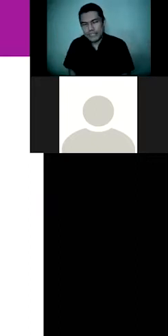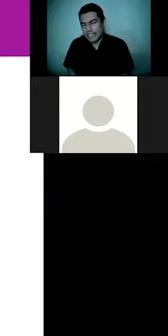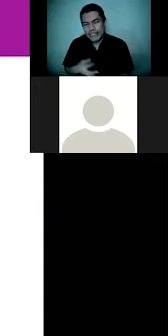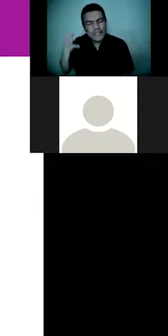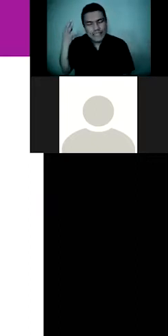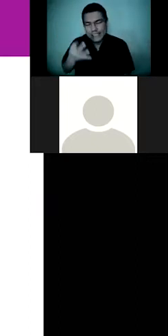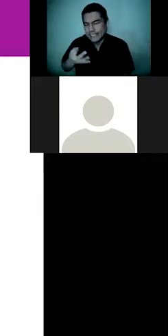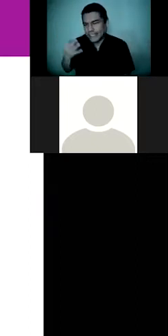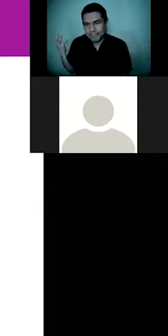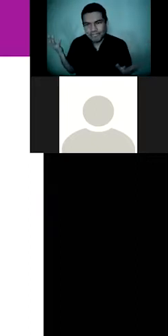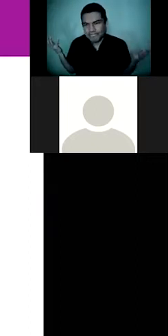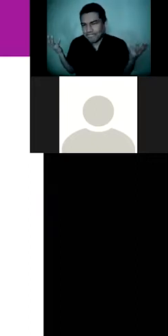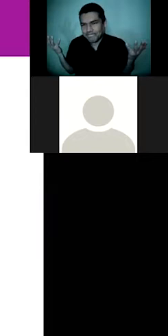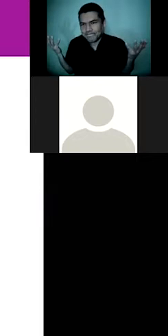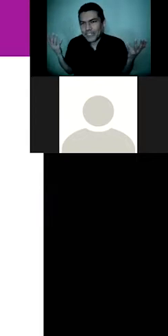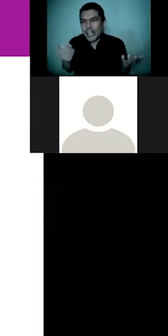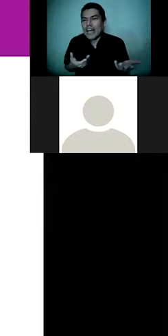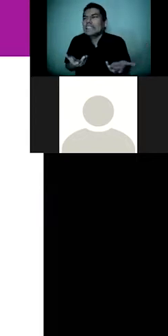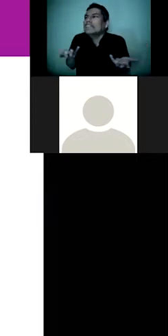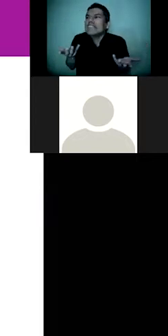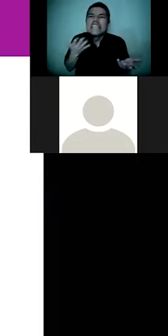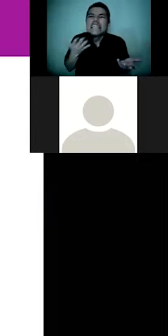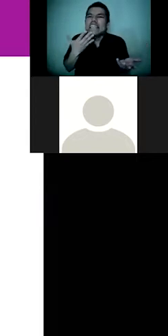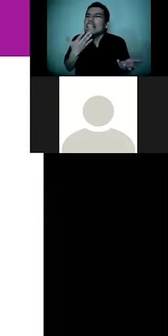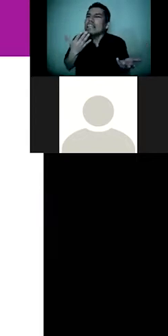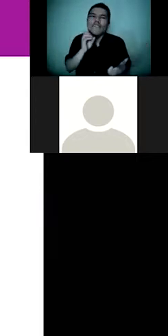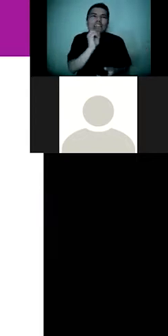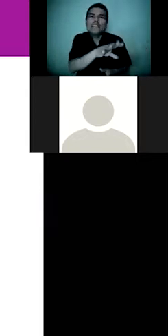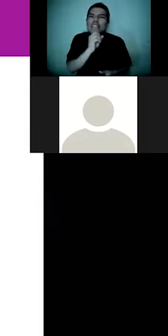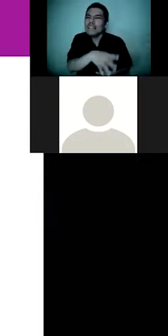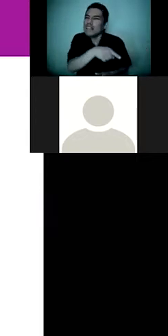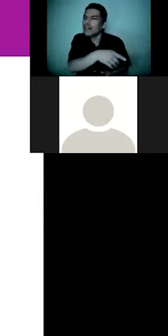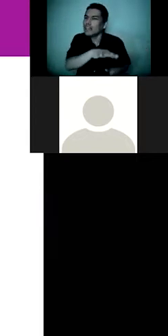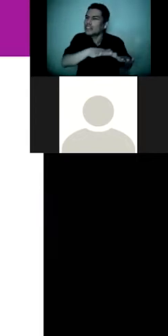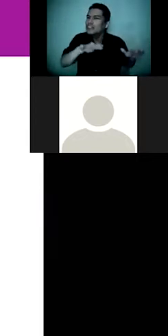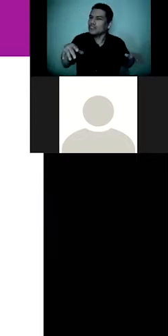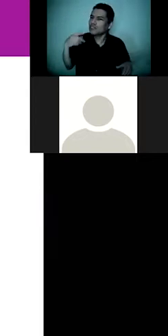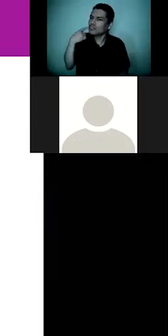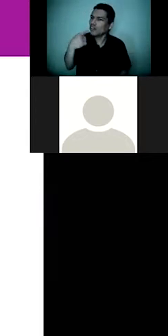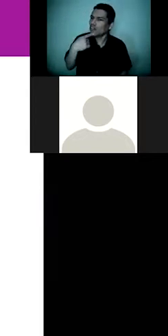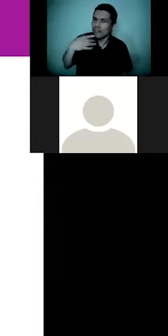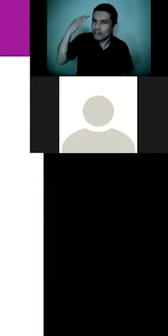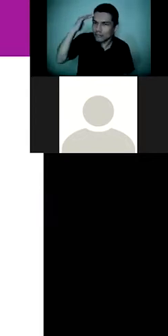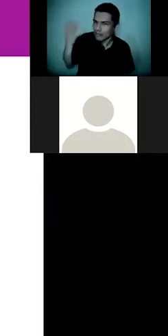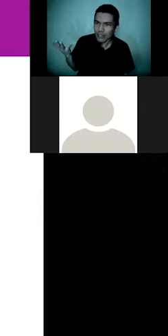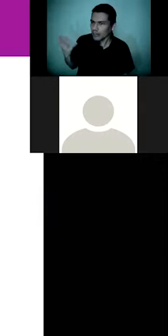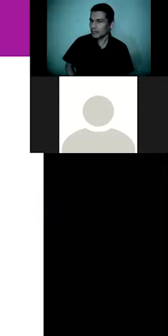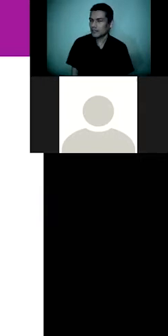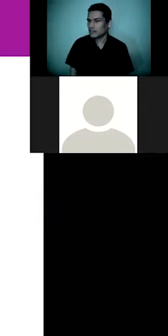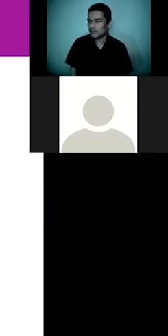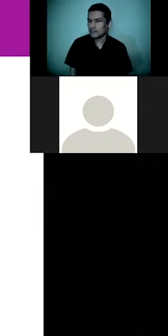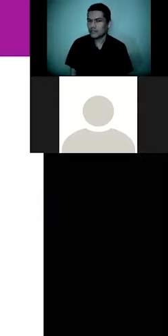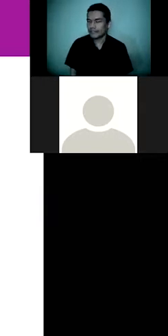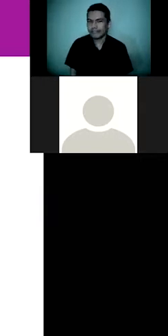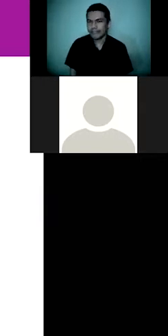hacer eso? Esas equivocaciones que tiene y eso se da con mucha frecuencia. ¿Quién le dice a los chicos sordos